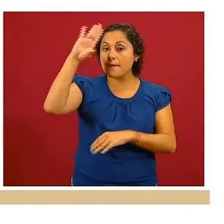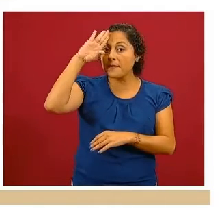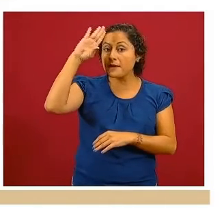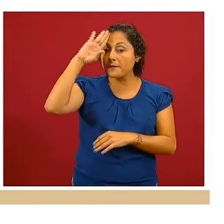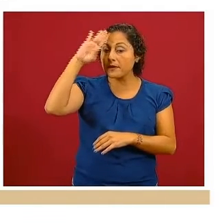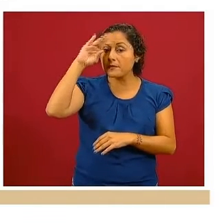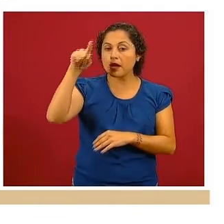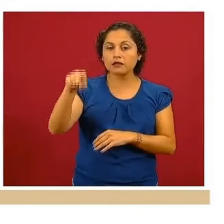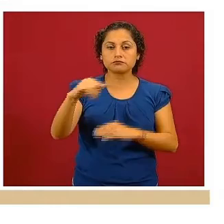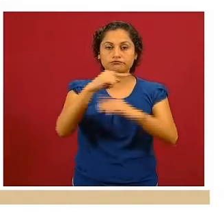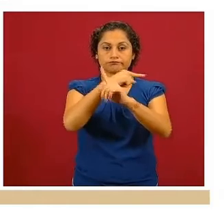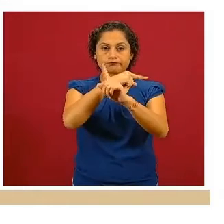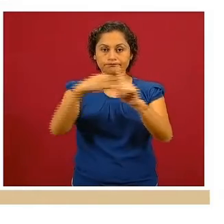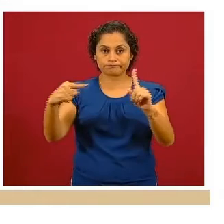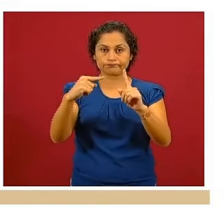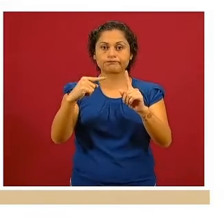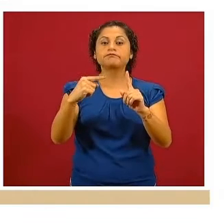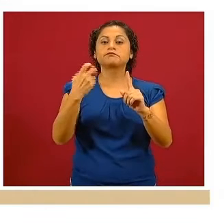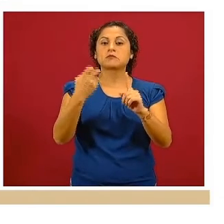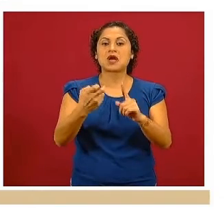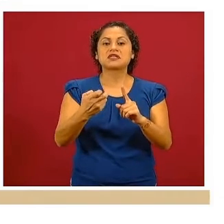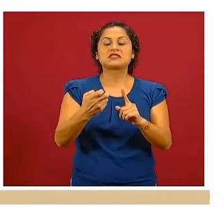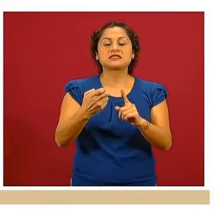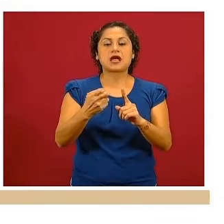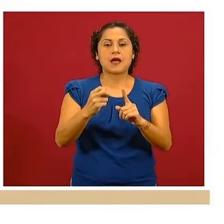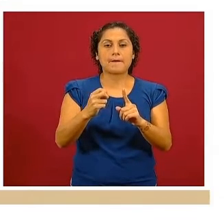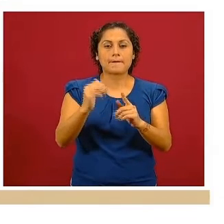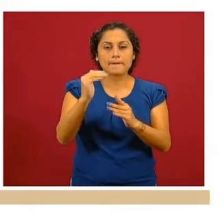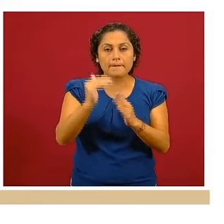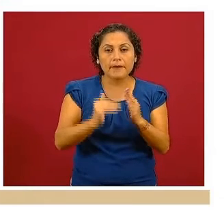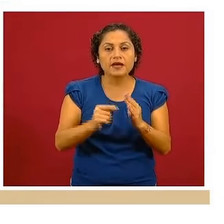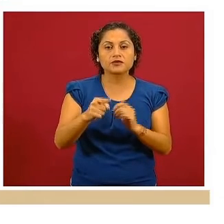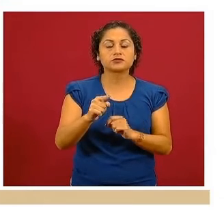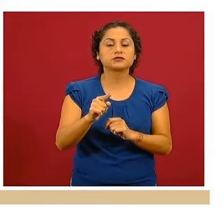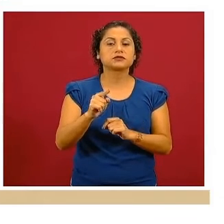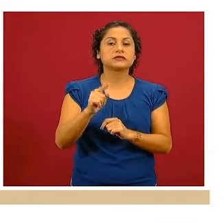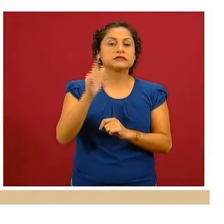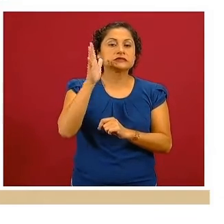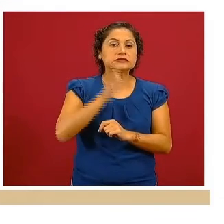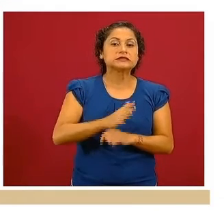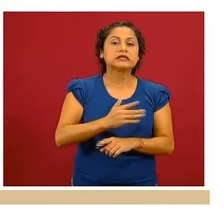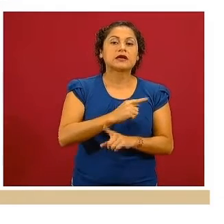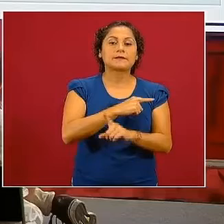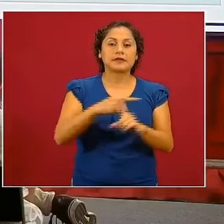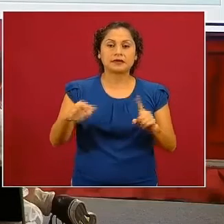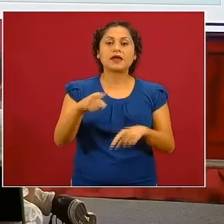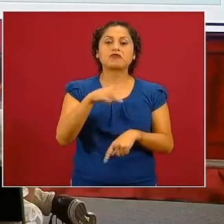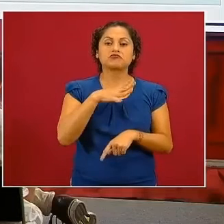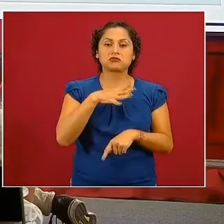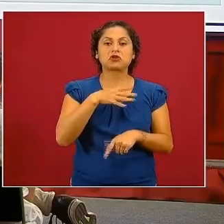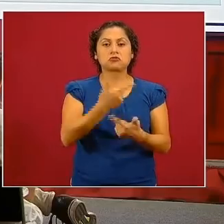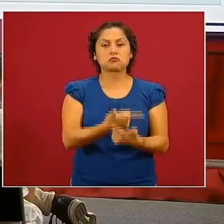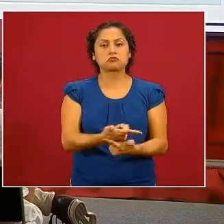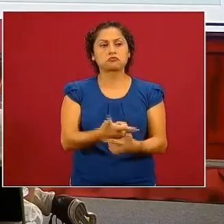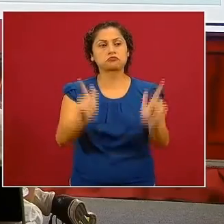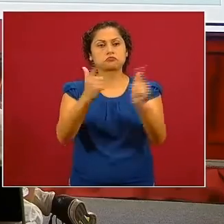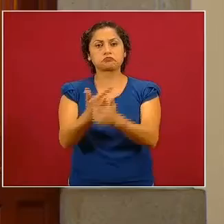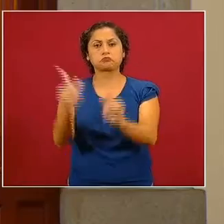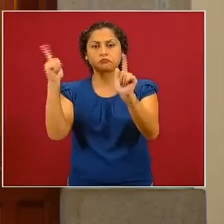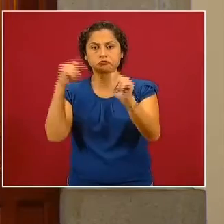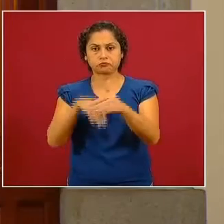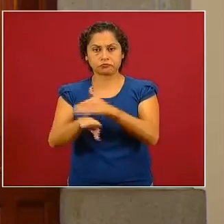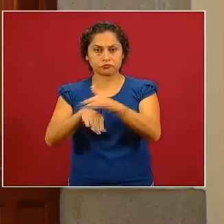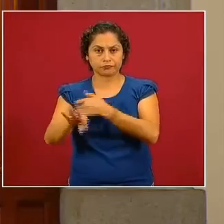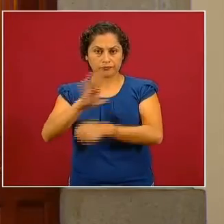la mitad de sus camas está disponible para poder recibir a este tipo de pacientes. Si vemos la siguiente diapositiva, son